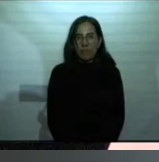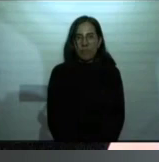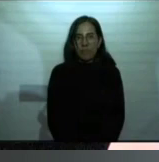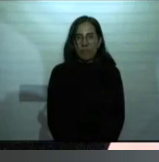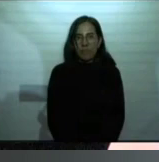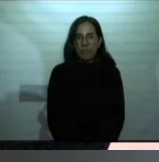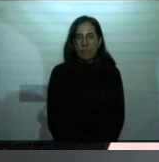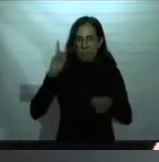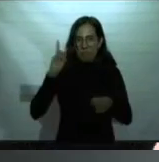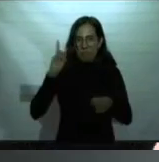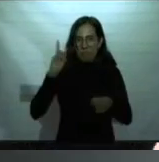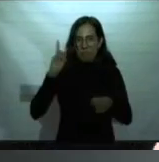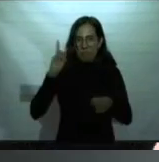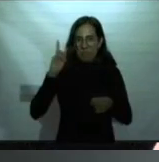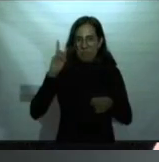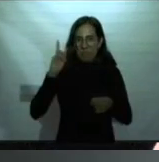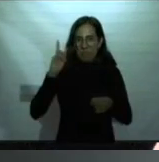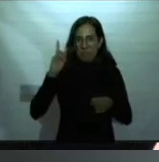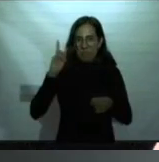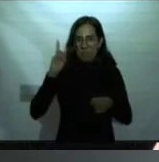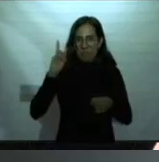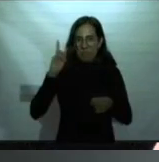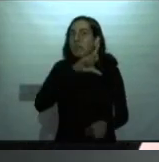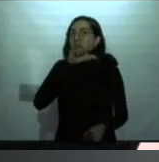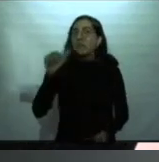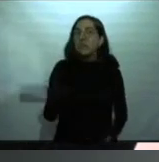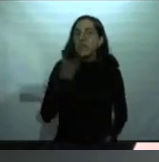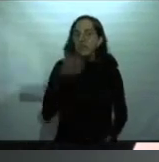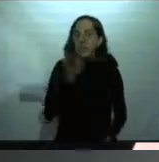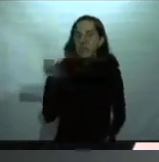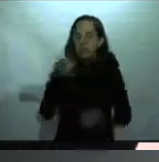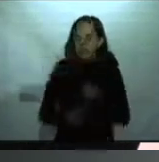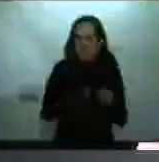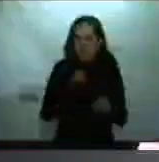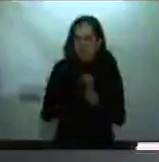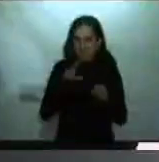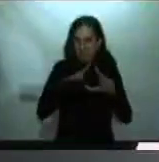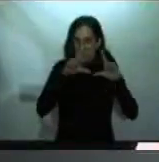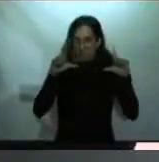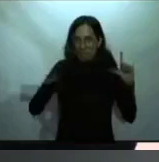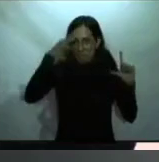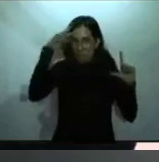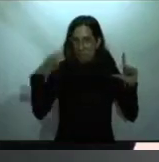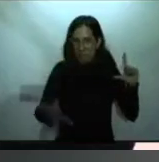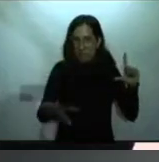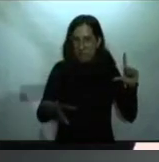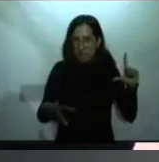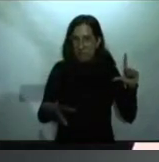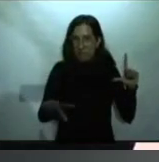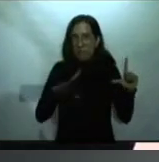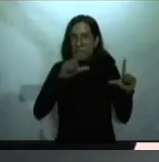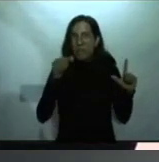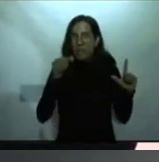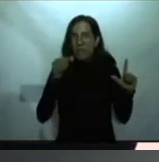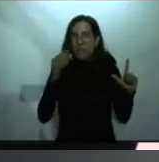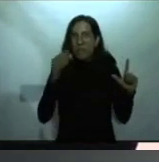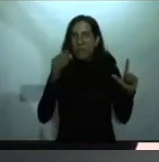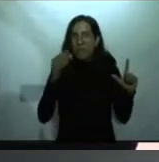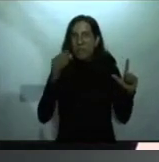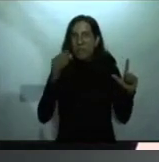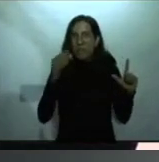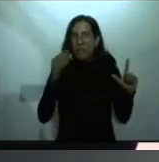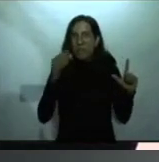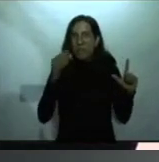la historia después de 200 años de la República, después de Guadalupe Victoria,